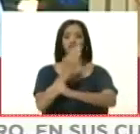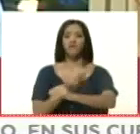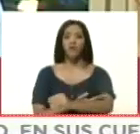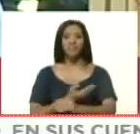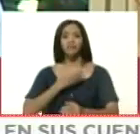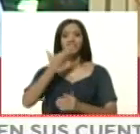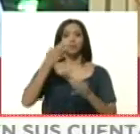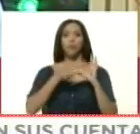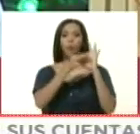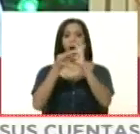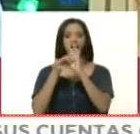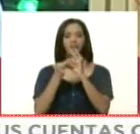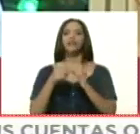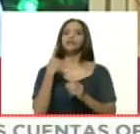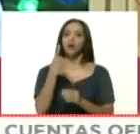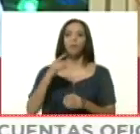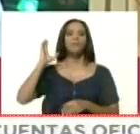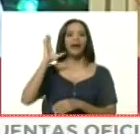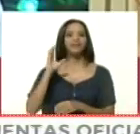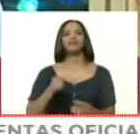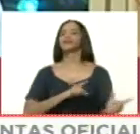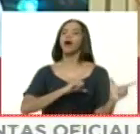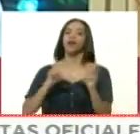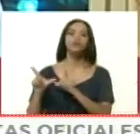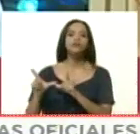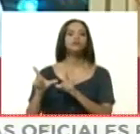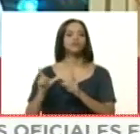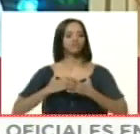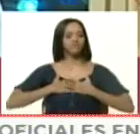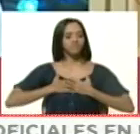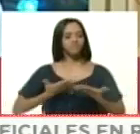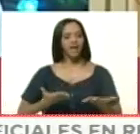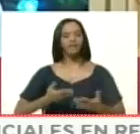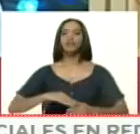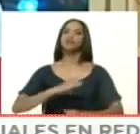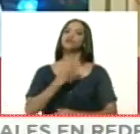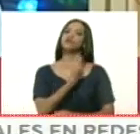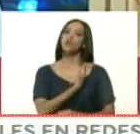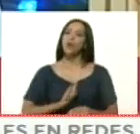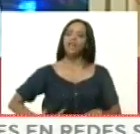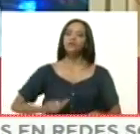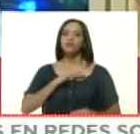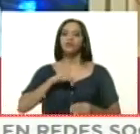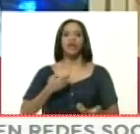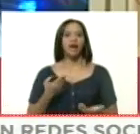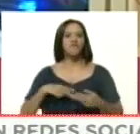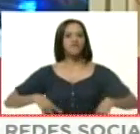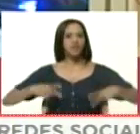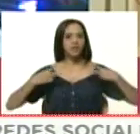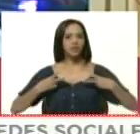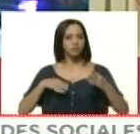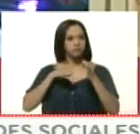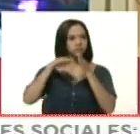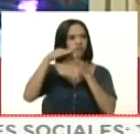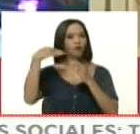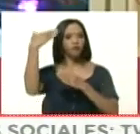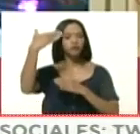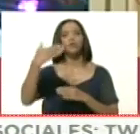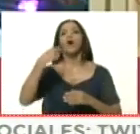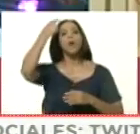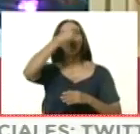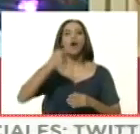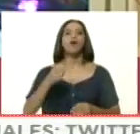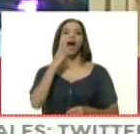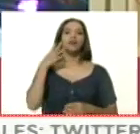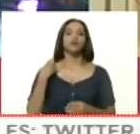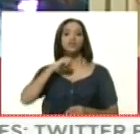un país que está dispuesto a ser dueño de su destino, de un país, de un pueblo que está orgulloso